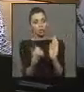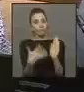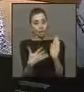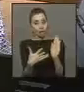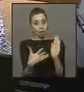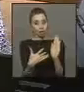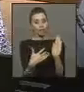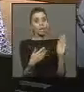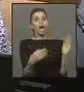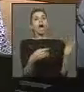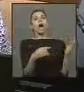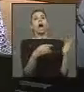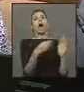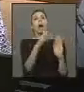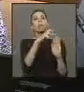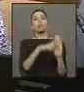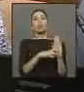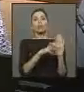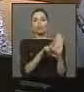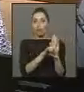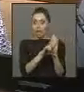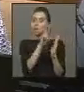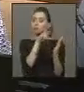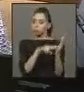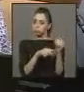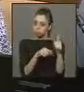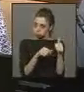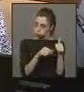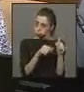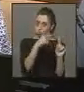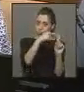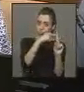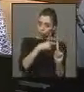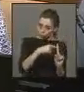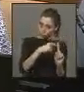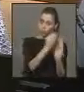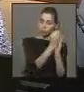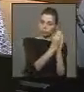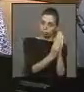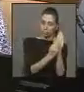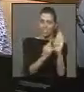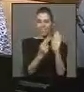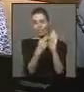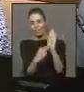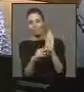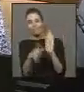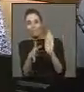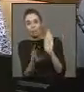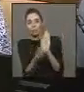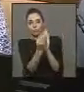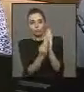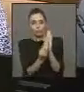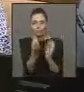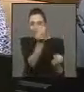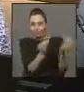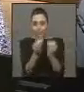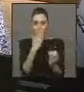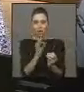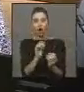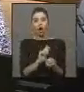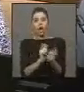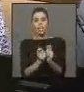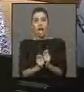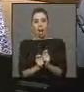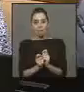propuesta legislativa. Así como aquellos aspectos que ellos consideran que hay que mejorar, perfeccionar o